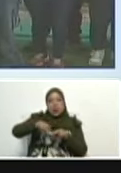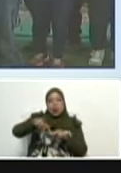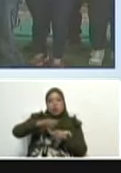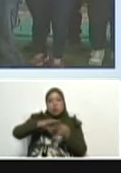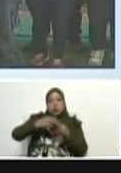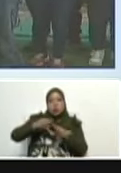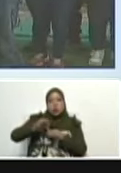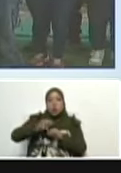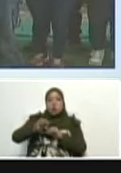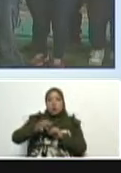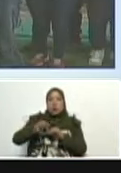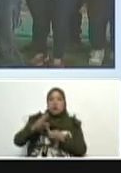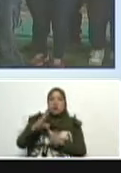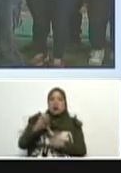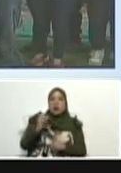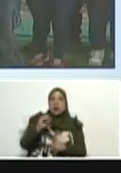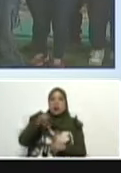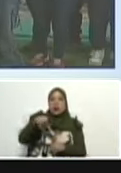municipio Cajigal,